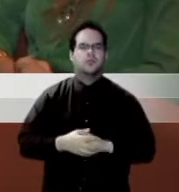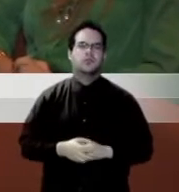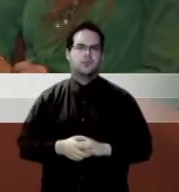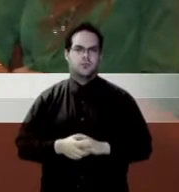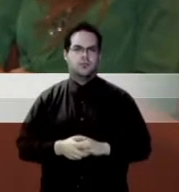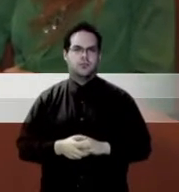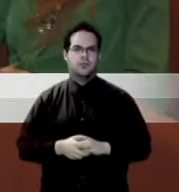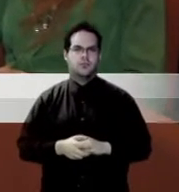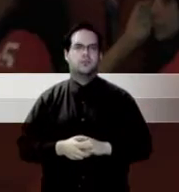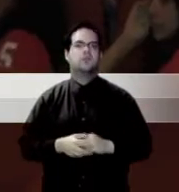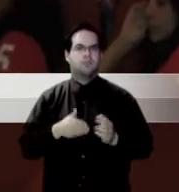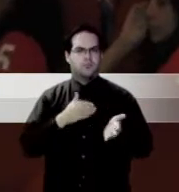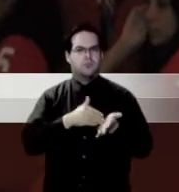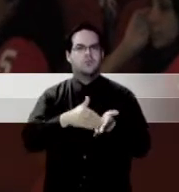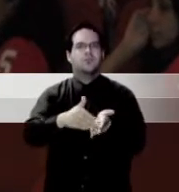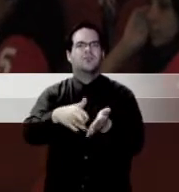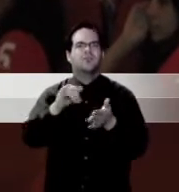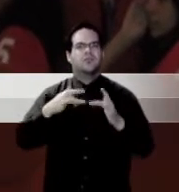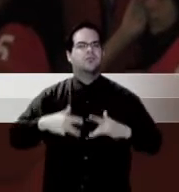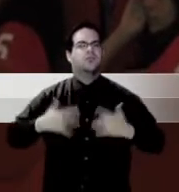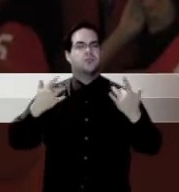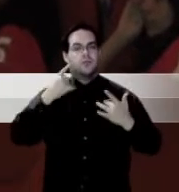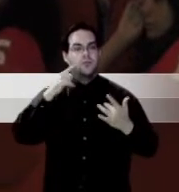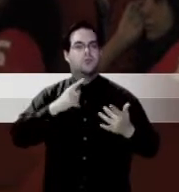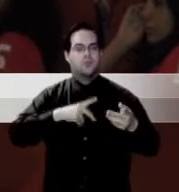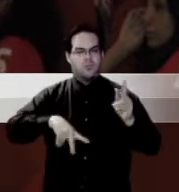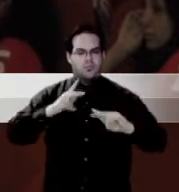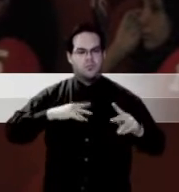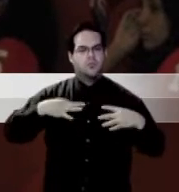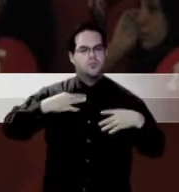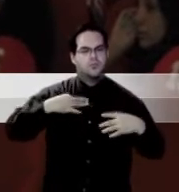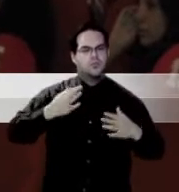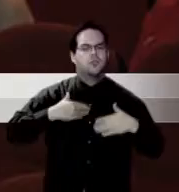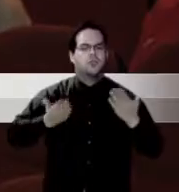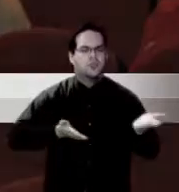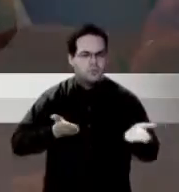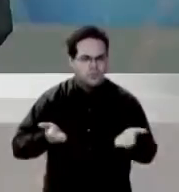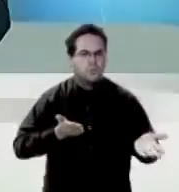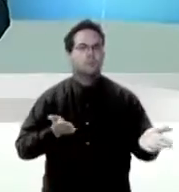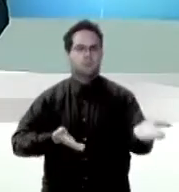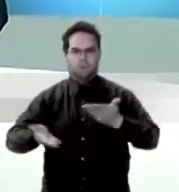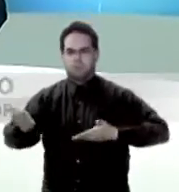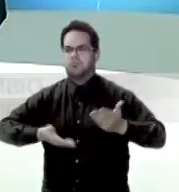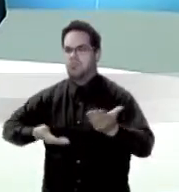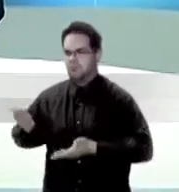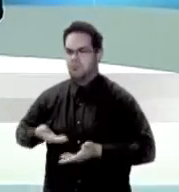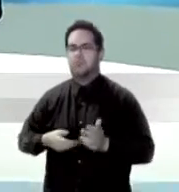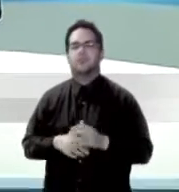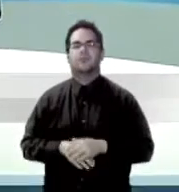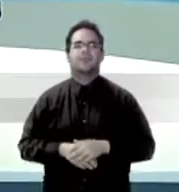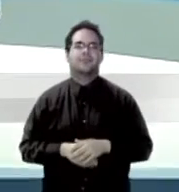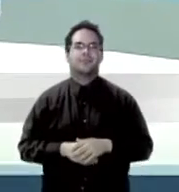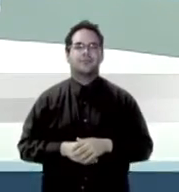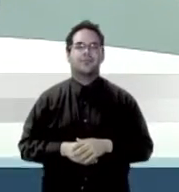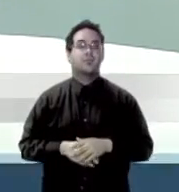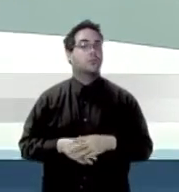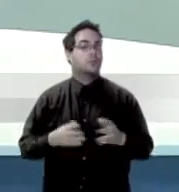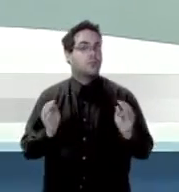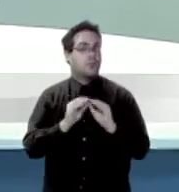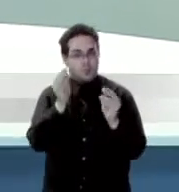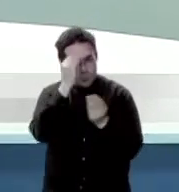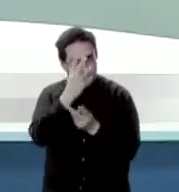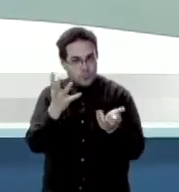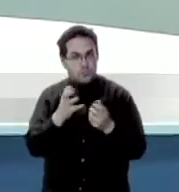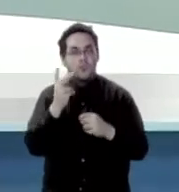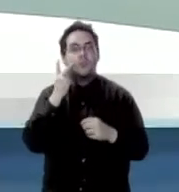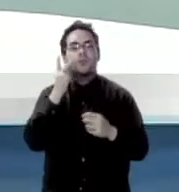periódicamente actividades para fomentar el voluntariado con el ejemplo de servicio. Y para ver estas y otras noticias, visite nuestra página